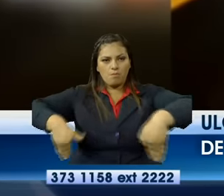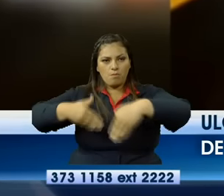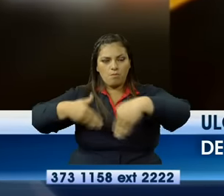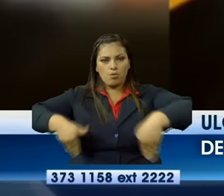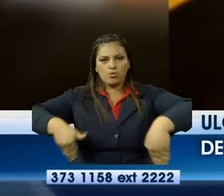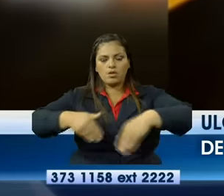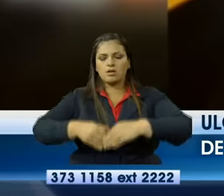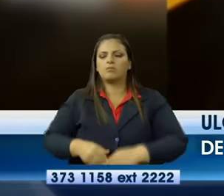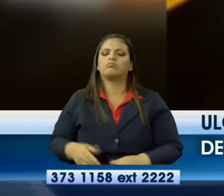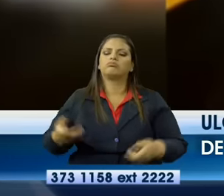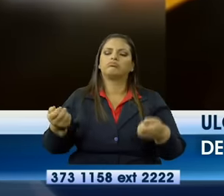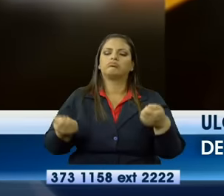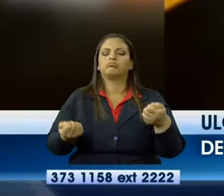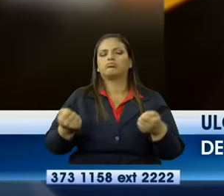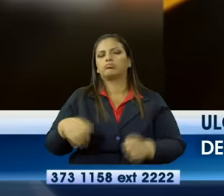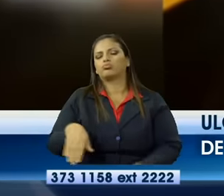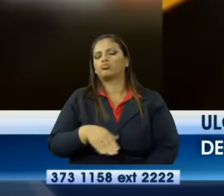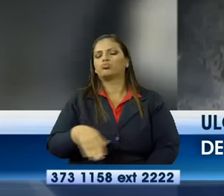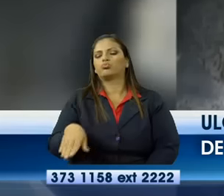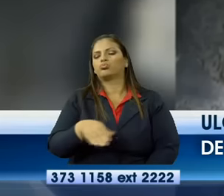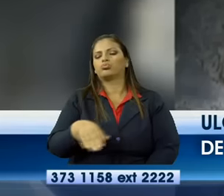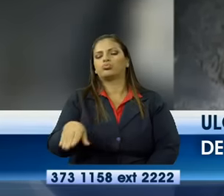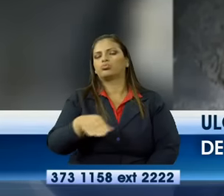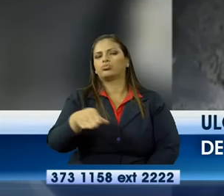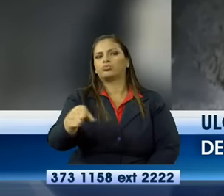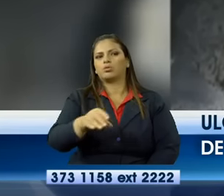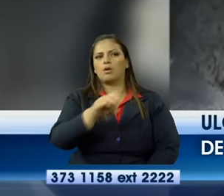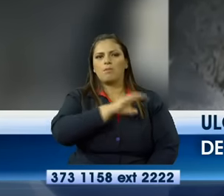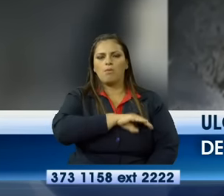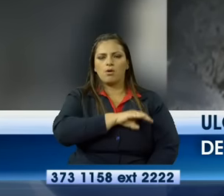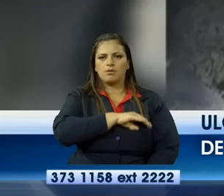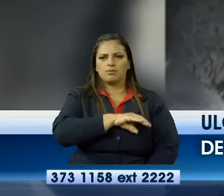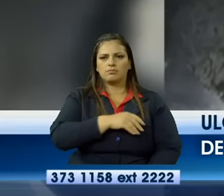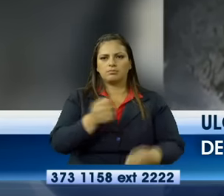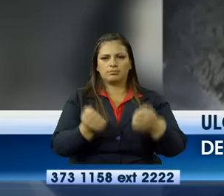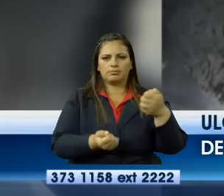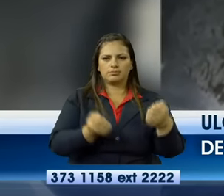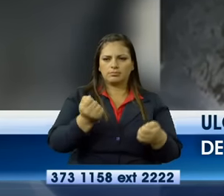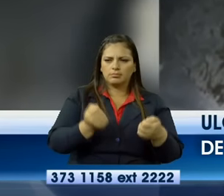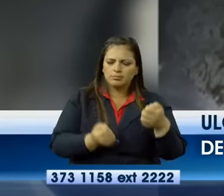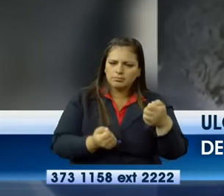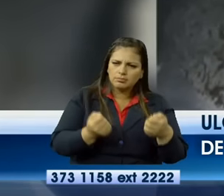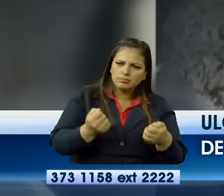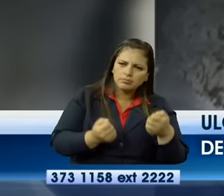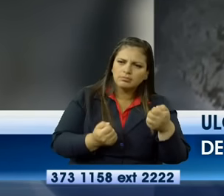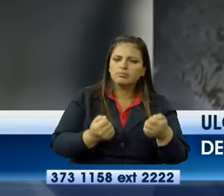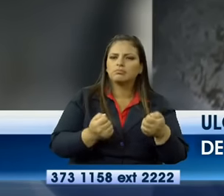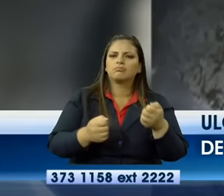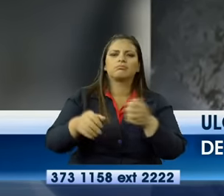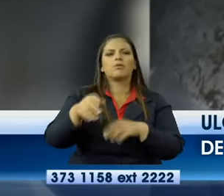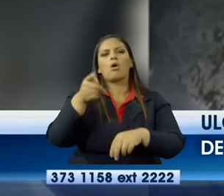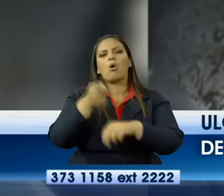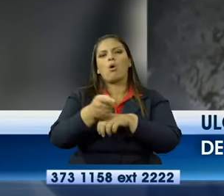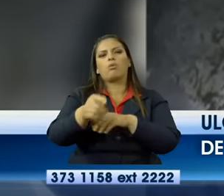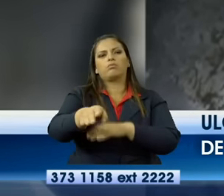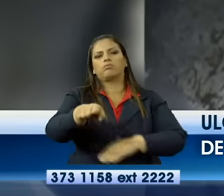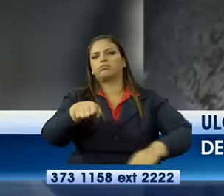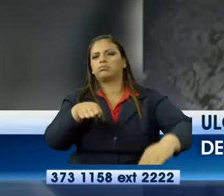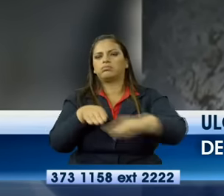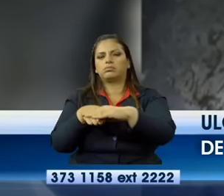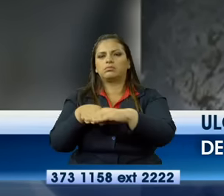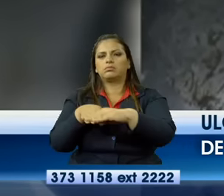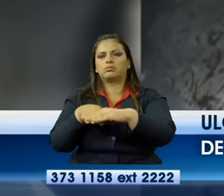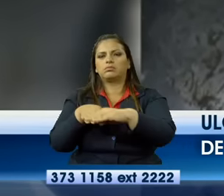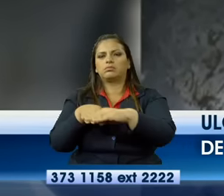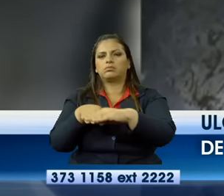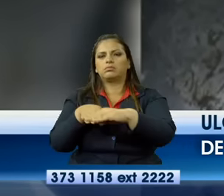destino final fue bloqueado por la policía, que en la denominada Operación León Verde logró el decomiso de 774 kilos